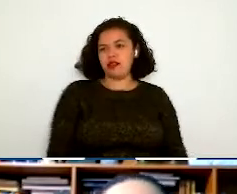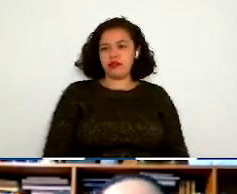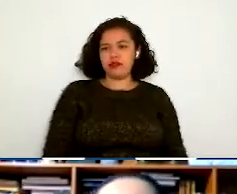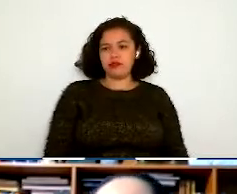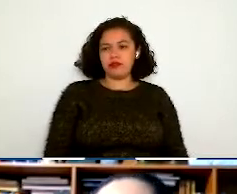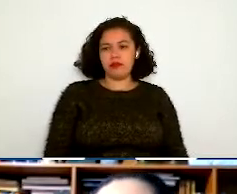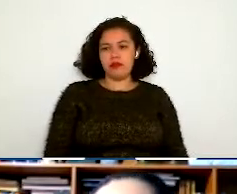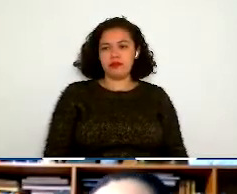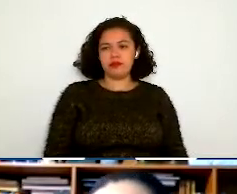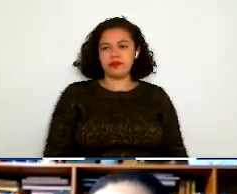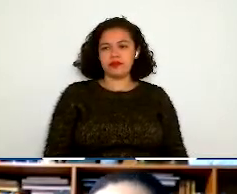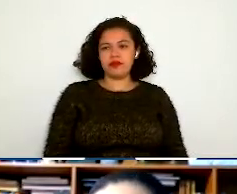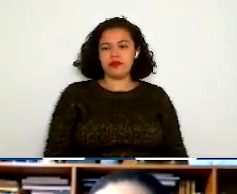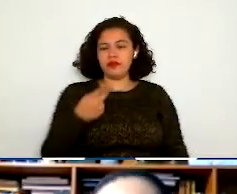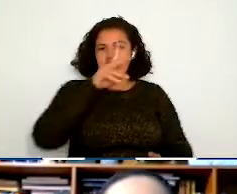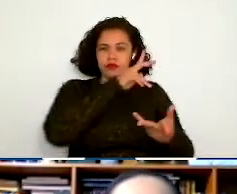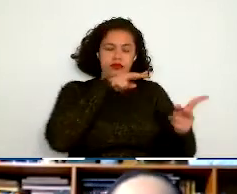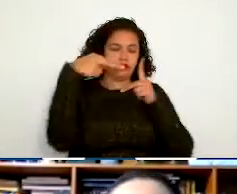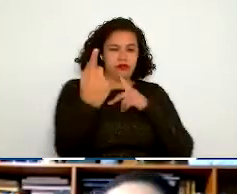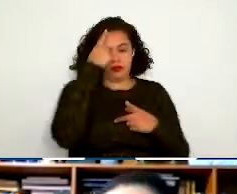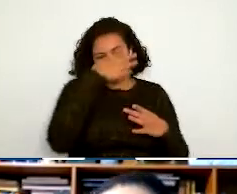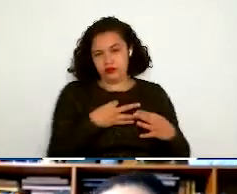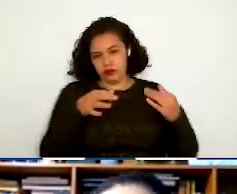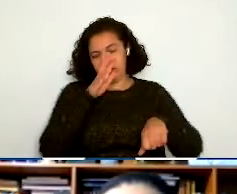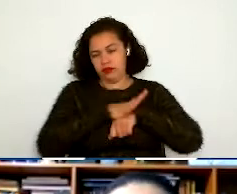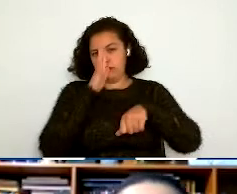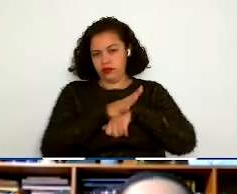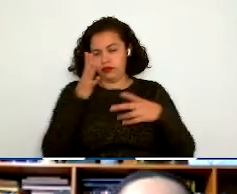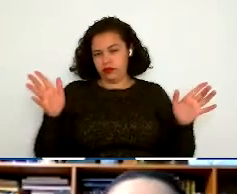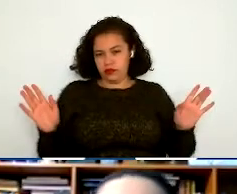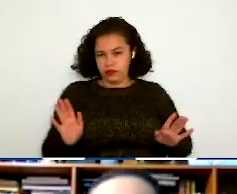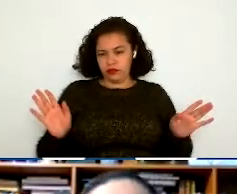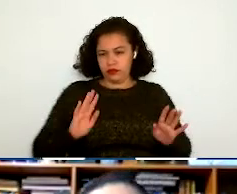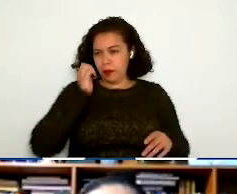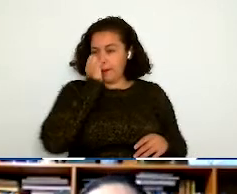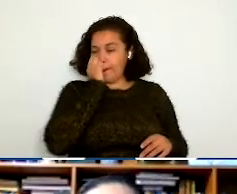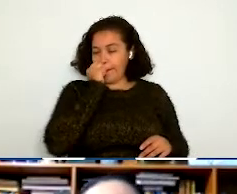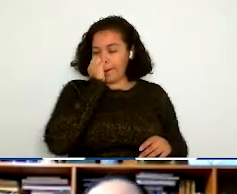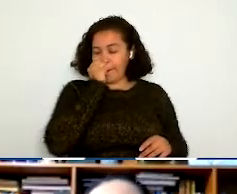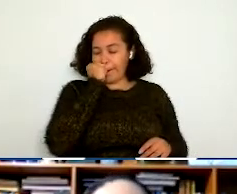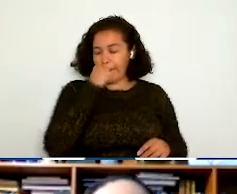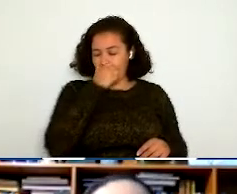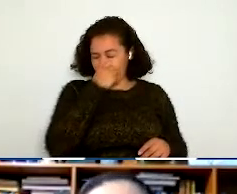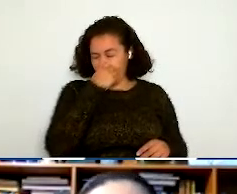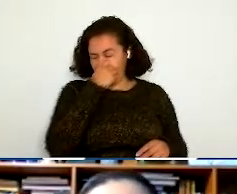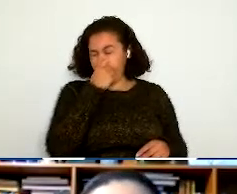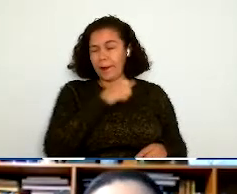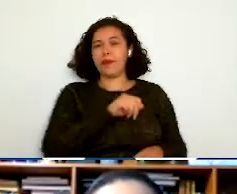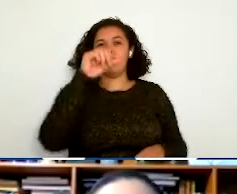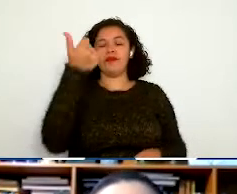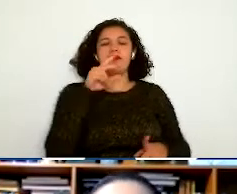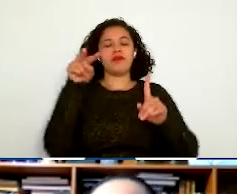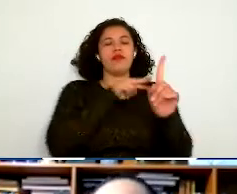esa perspectiva de la calidad, esta visión más cuantitativa. Por otro lado, tenemos esta otra perspectiva, que